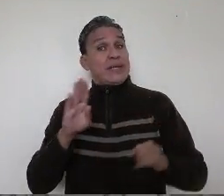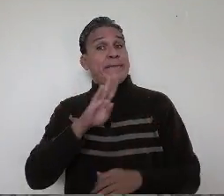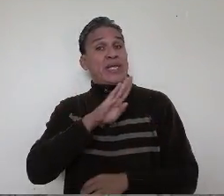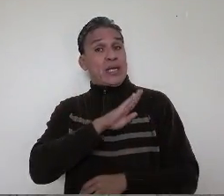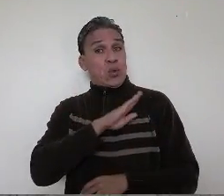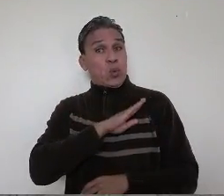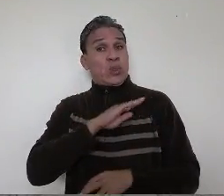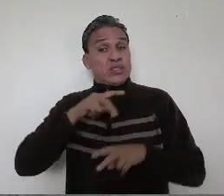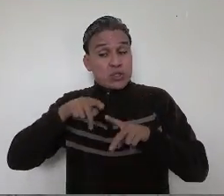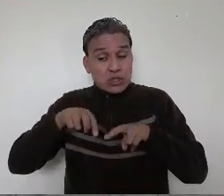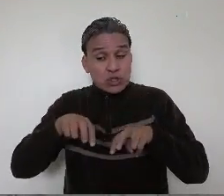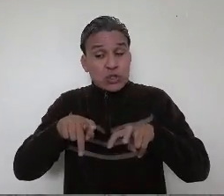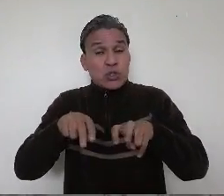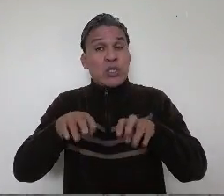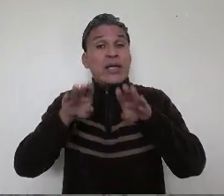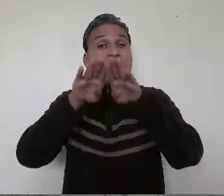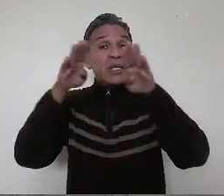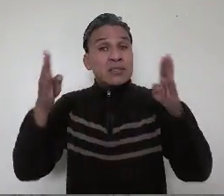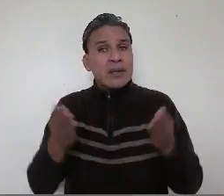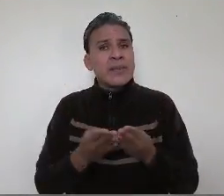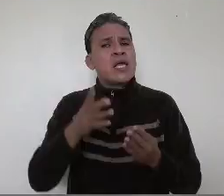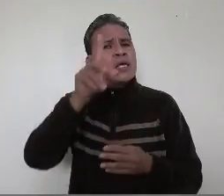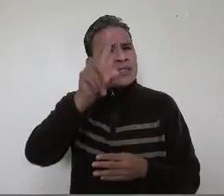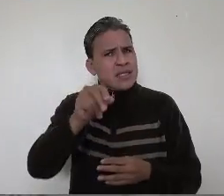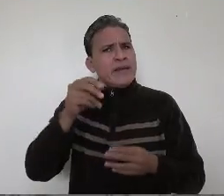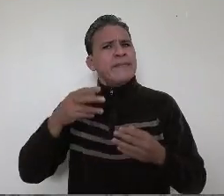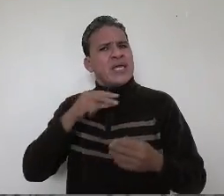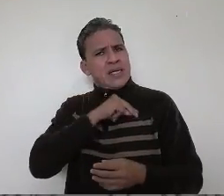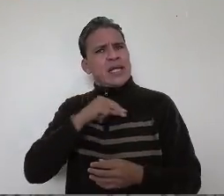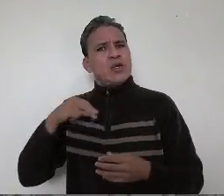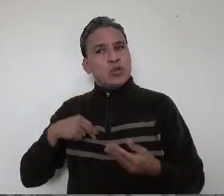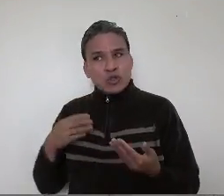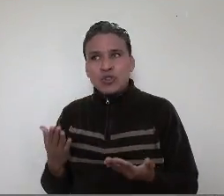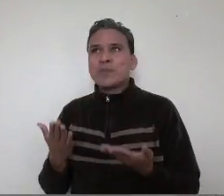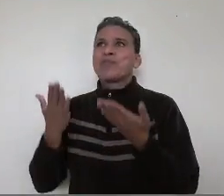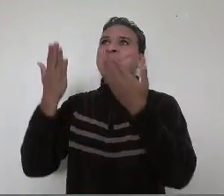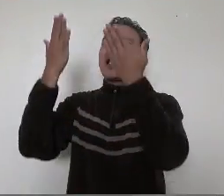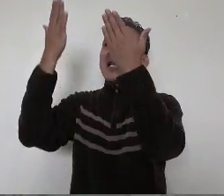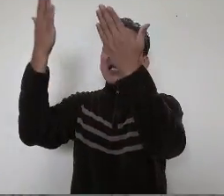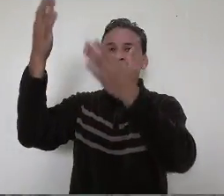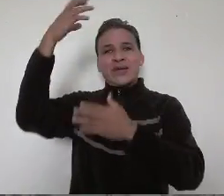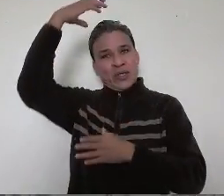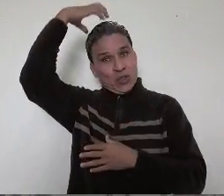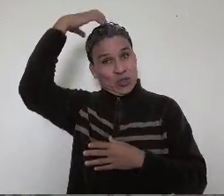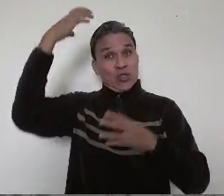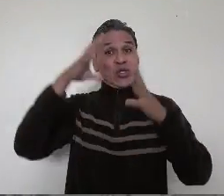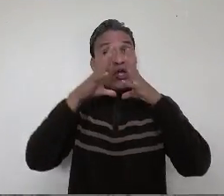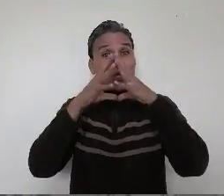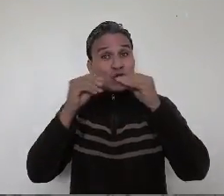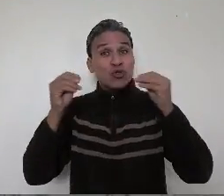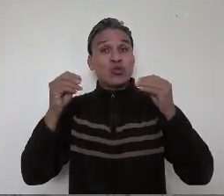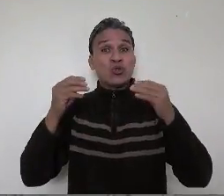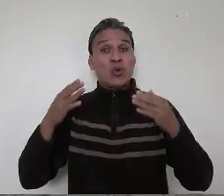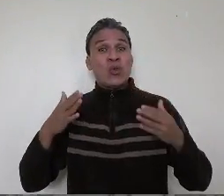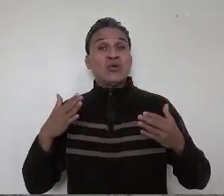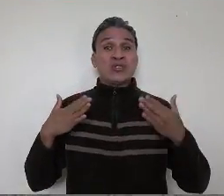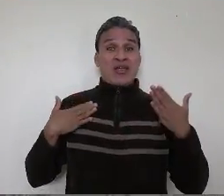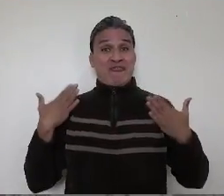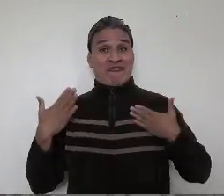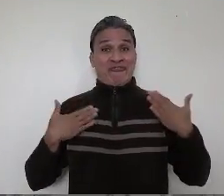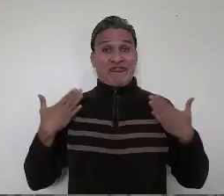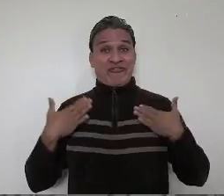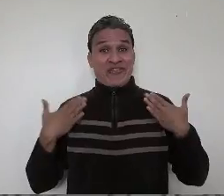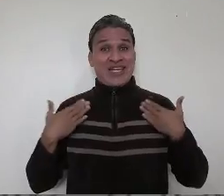mundo, recíbenos también a nosotros en tu reino, donde esperamos gozar todos juntos de la plenitud eterna de tu